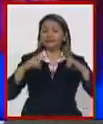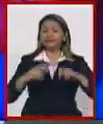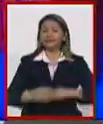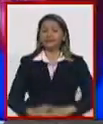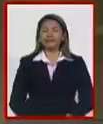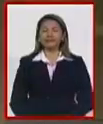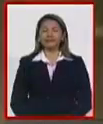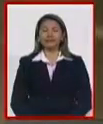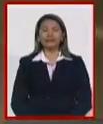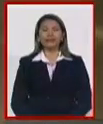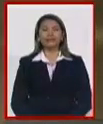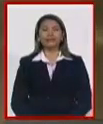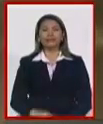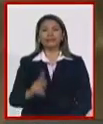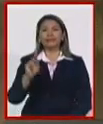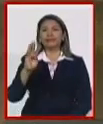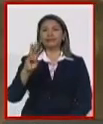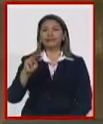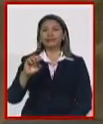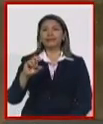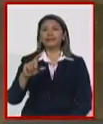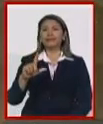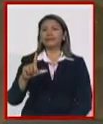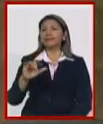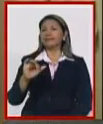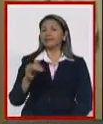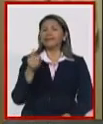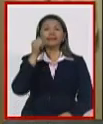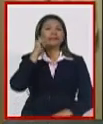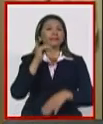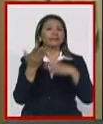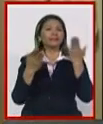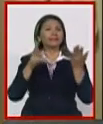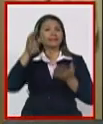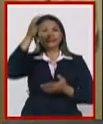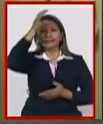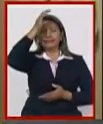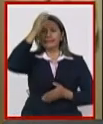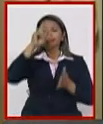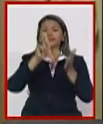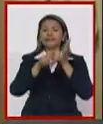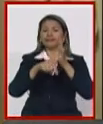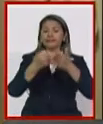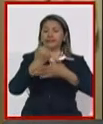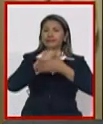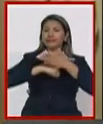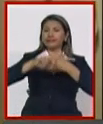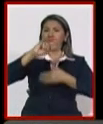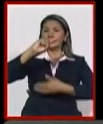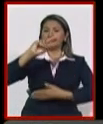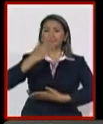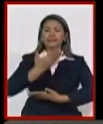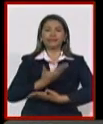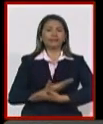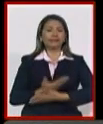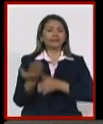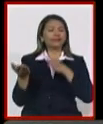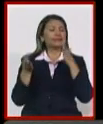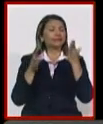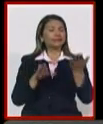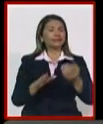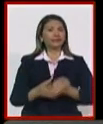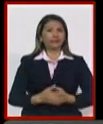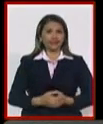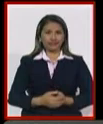caso. Kimberly Claros, de 29 años, la mujer que quedó con muerte cerebral tras haber dado a luz a su segundo hijo, falleció en las